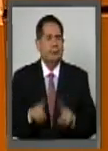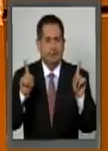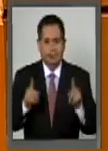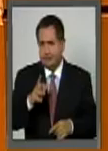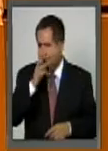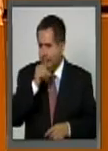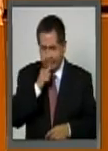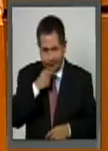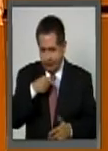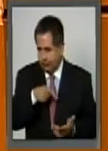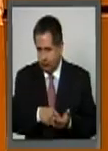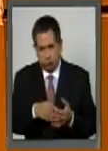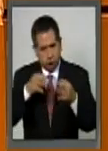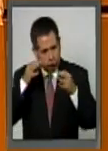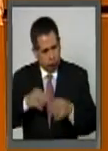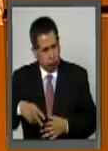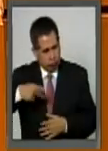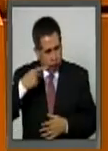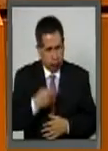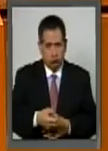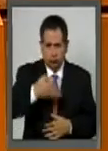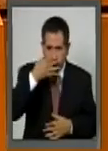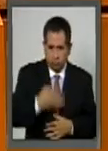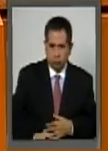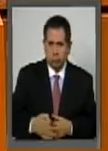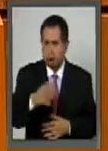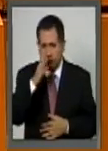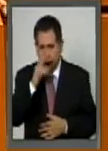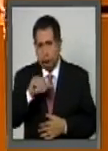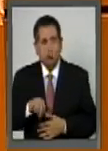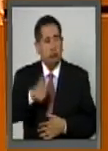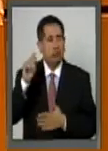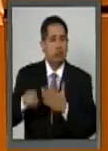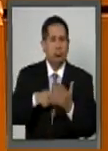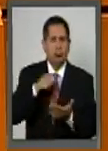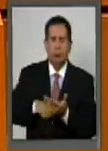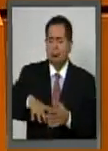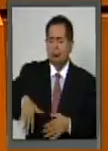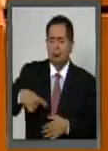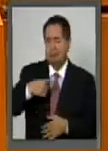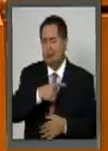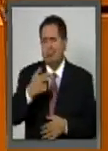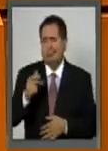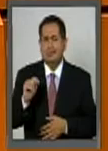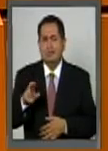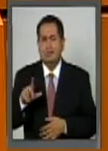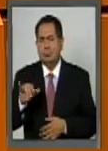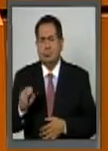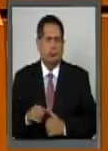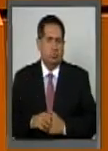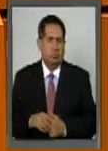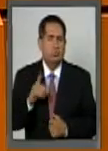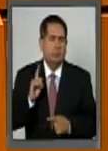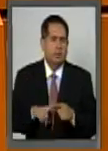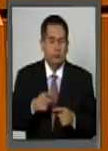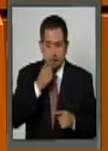distinta del verdadero lugar de origen, como lo comentó Héctor Larios. Es decir, de modo